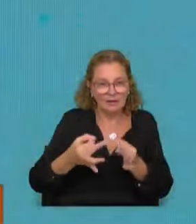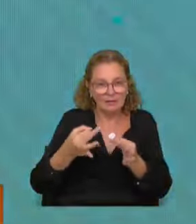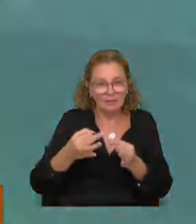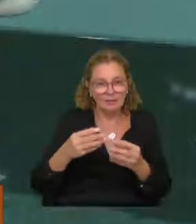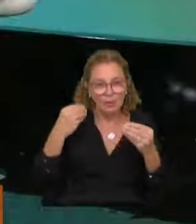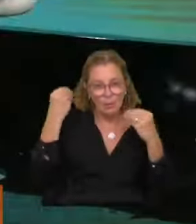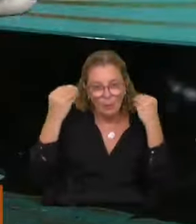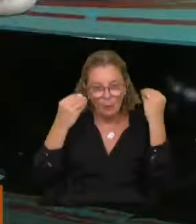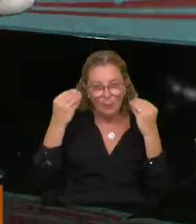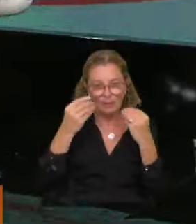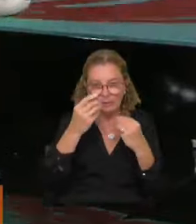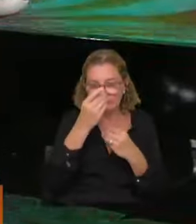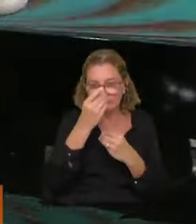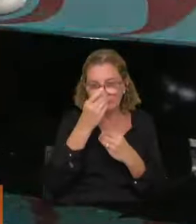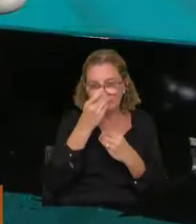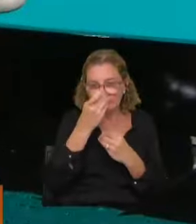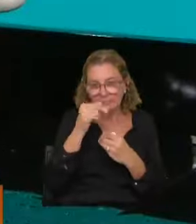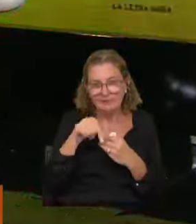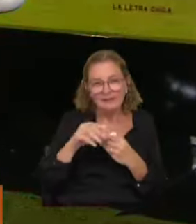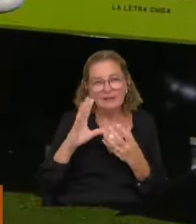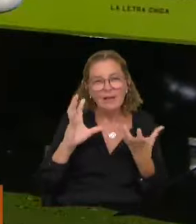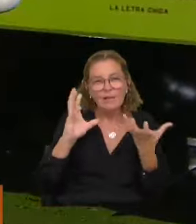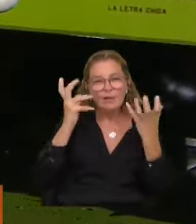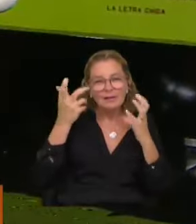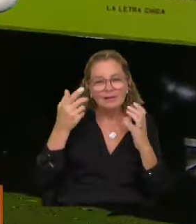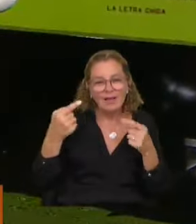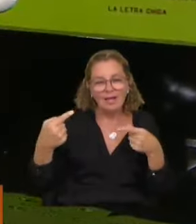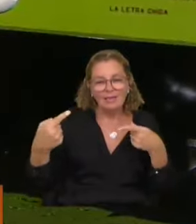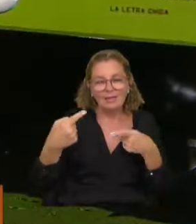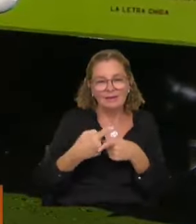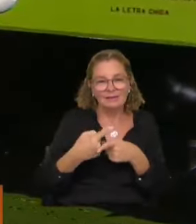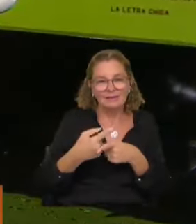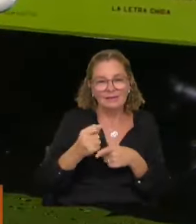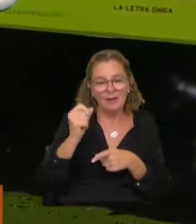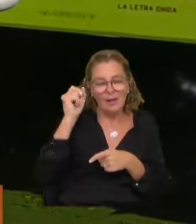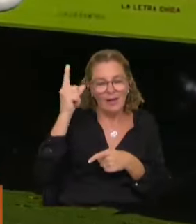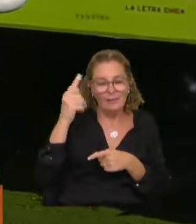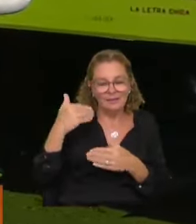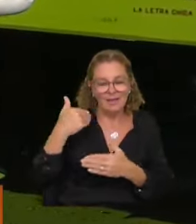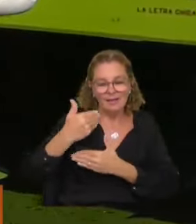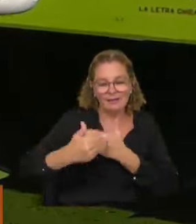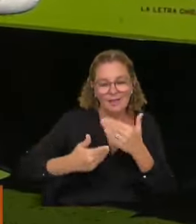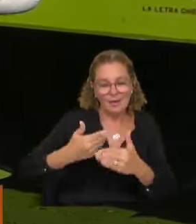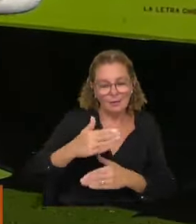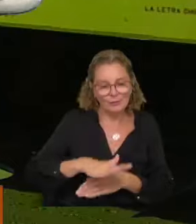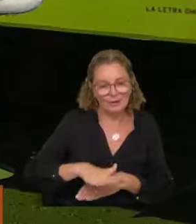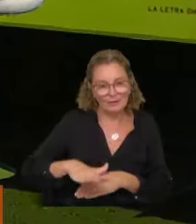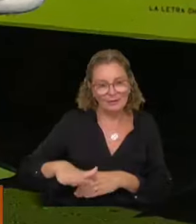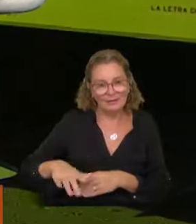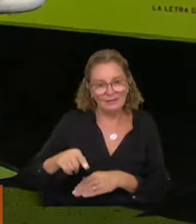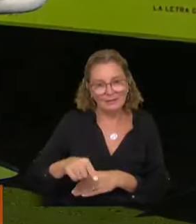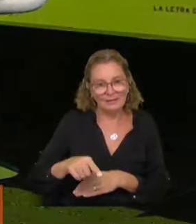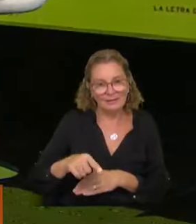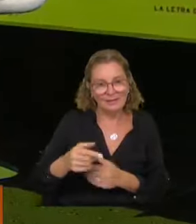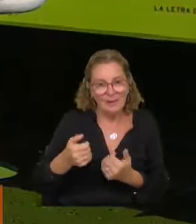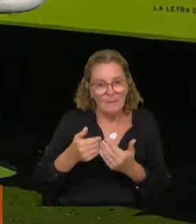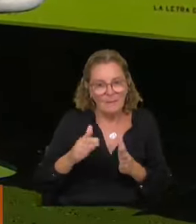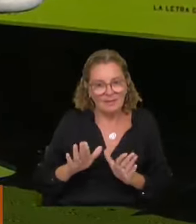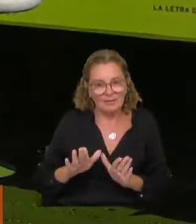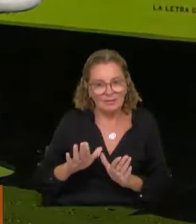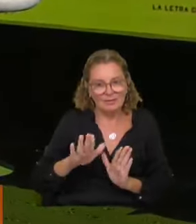preocupados eh Esa violencia incide directamente en las capacidades de desarrollo des esde niño pero des ese niño desde la primera